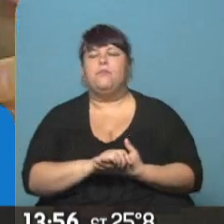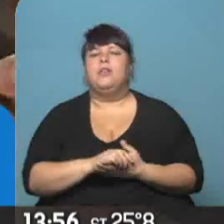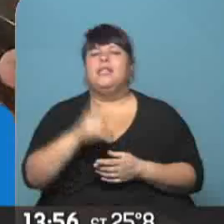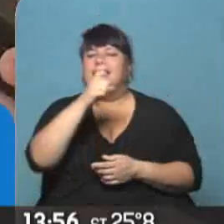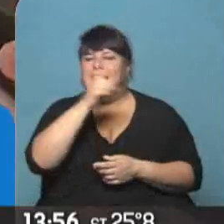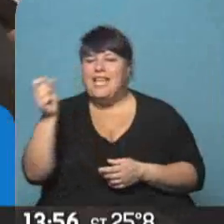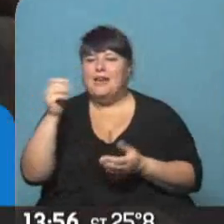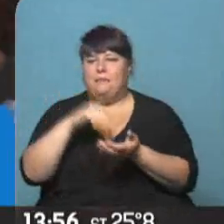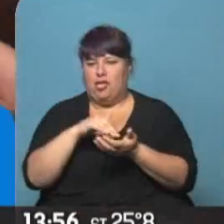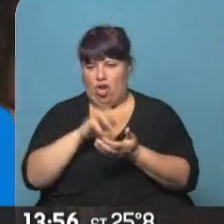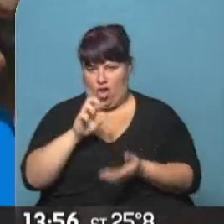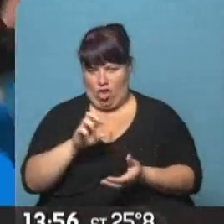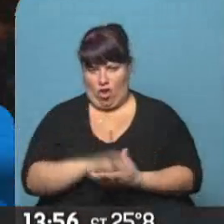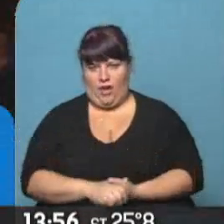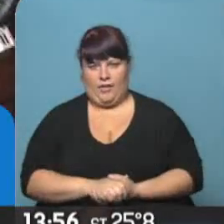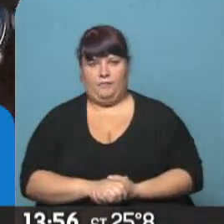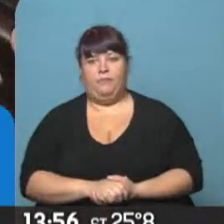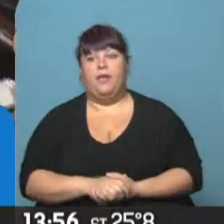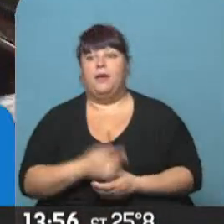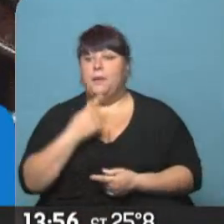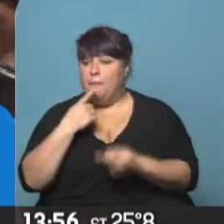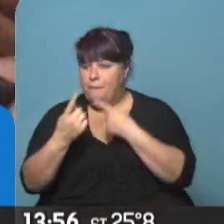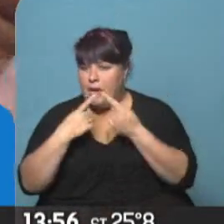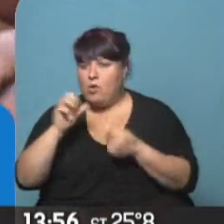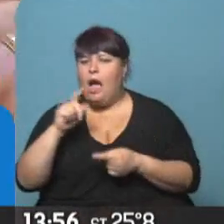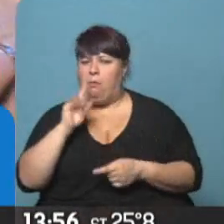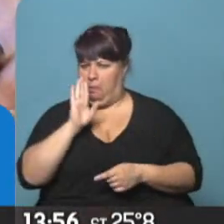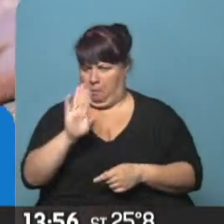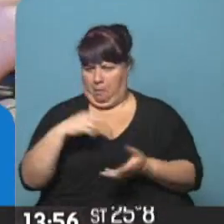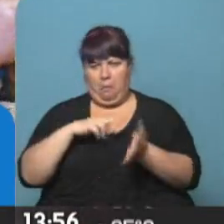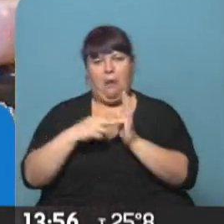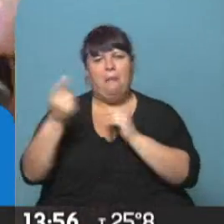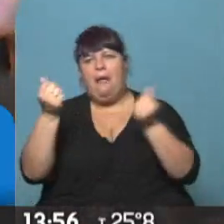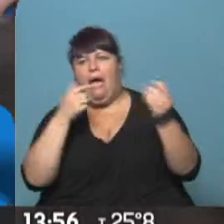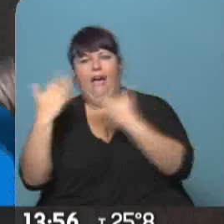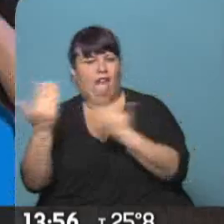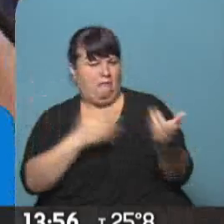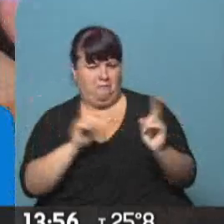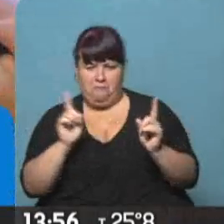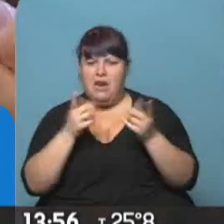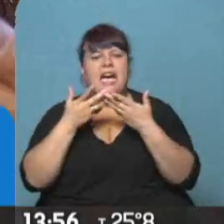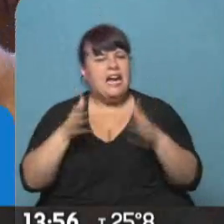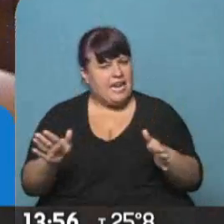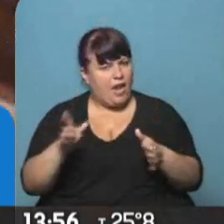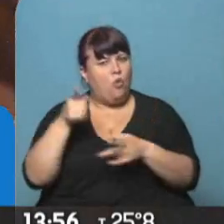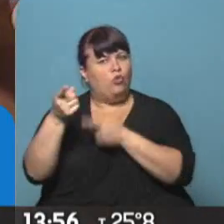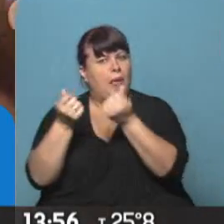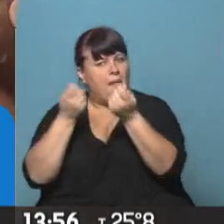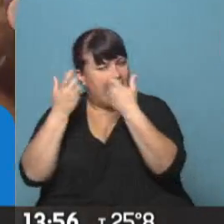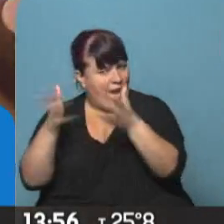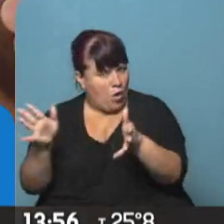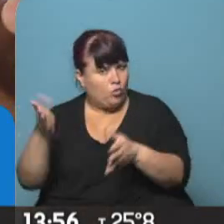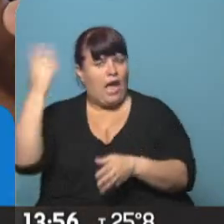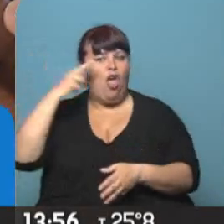100 millones de dólares al ser consultado caputo negó un conflicto de intereses y aclaró que renunció al manejo de los fondos